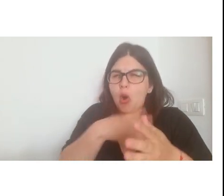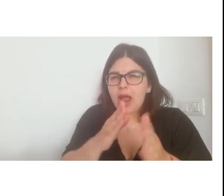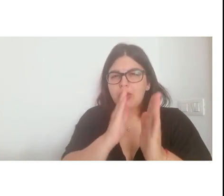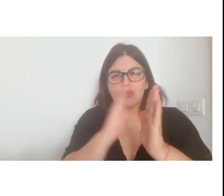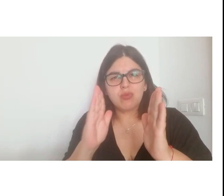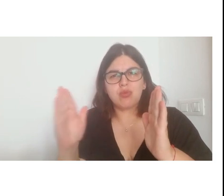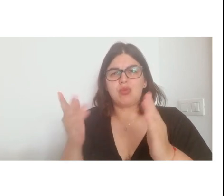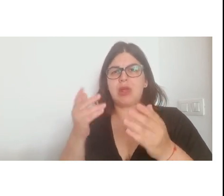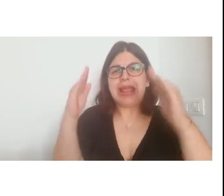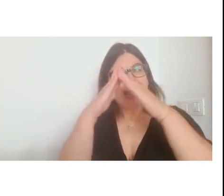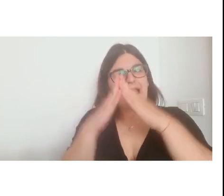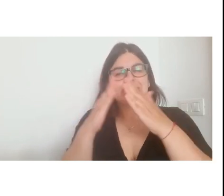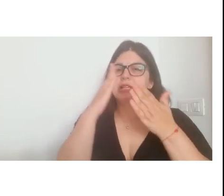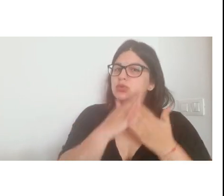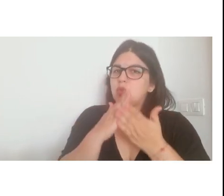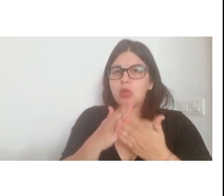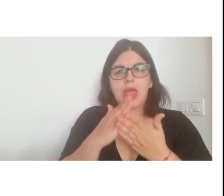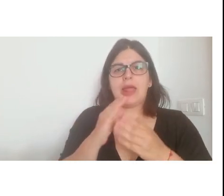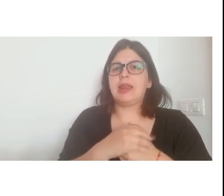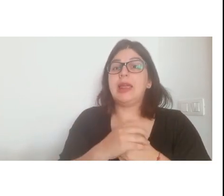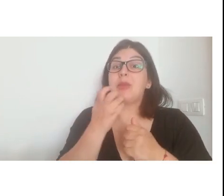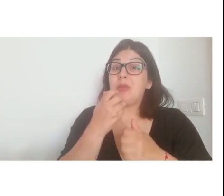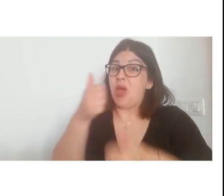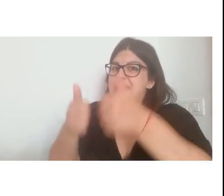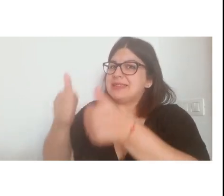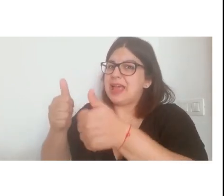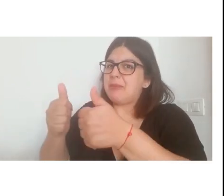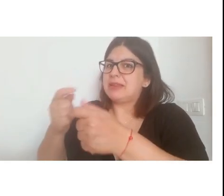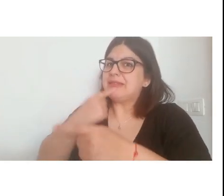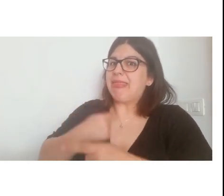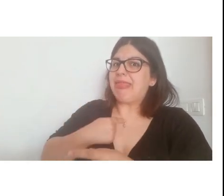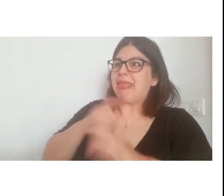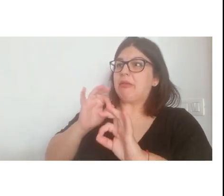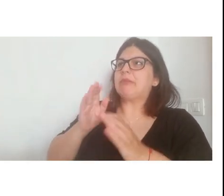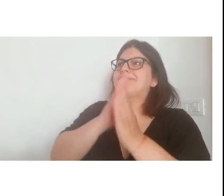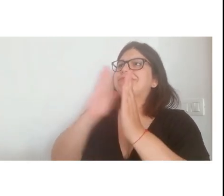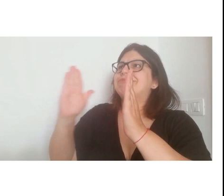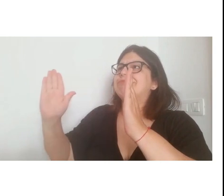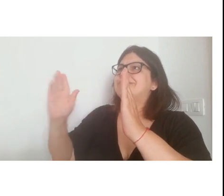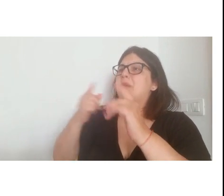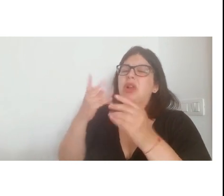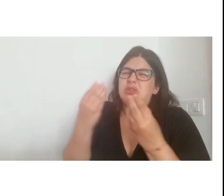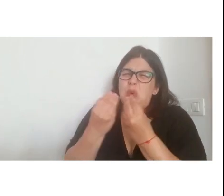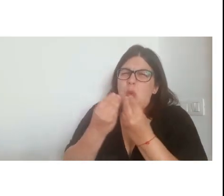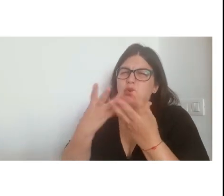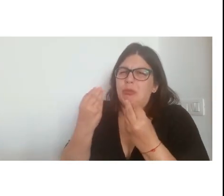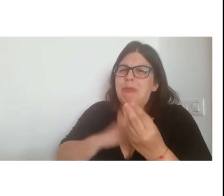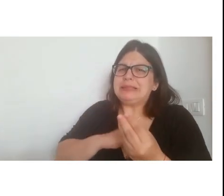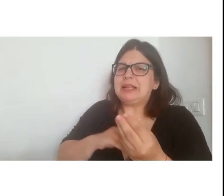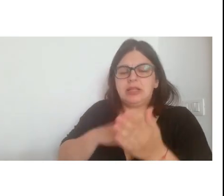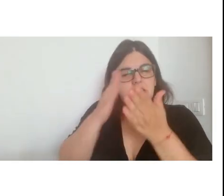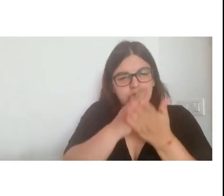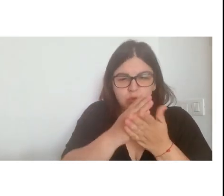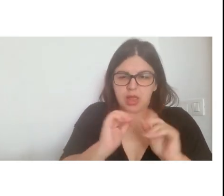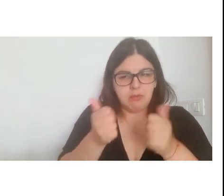de estudio na casa e un calendario cando poñan os exámenes que expoñen todos juntos para anotalos e xa ir